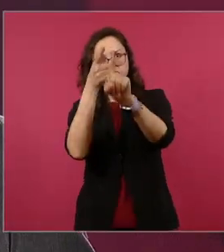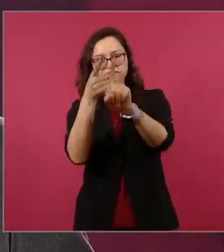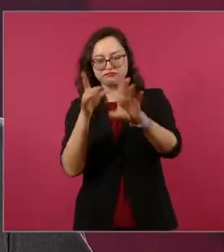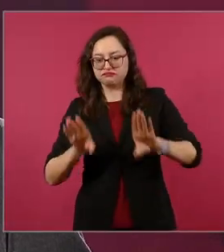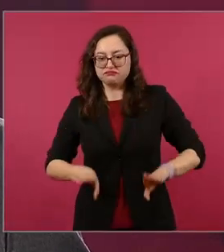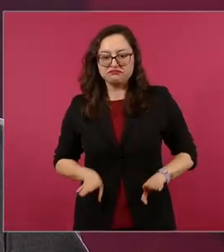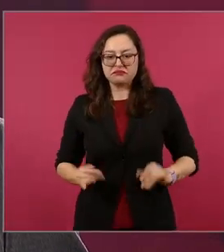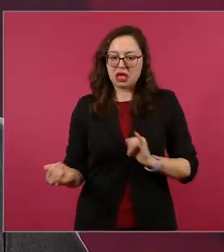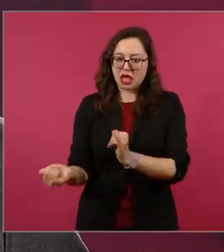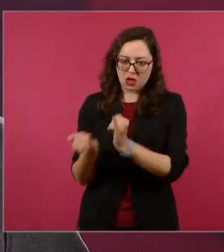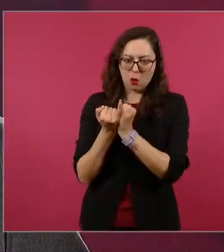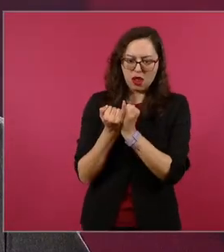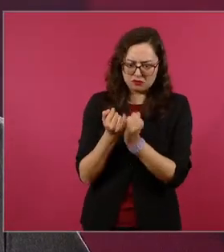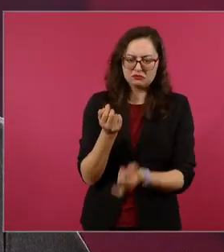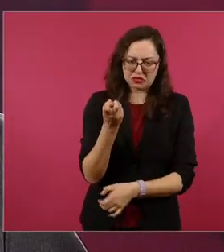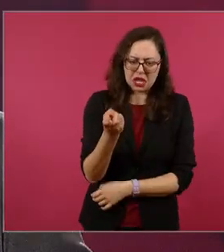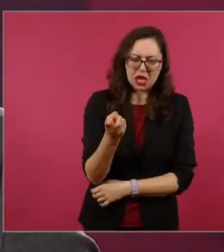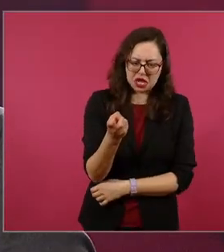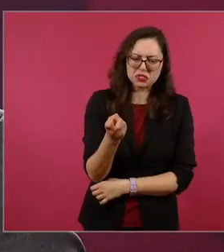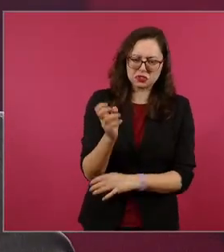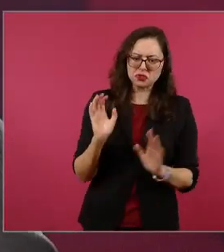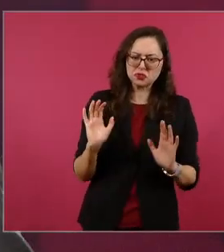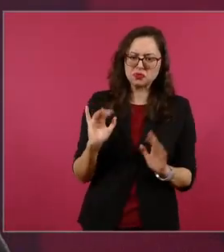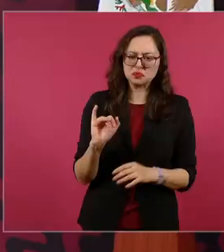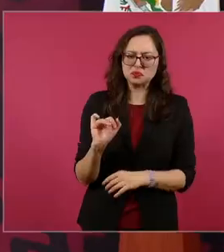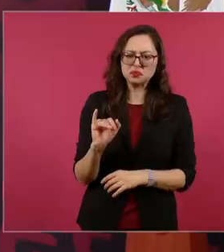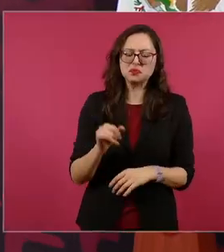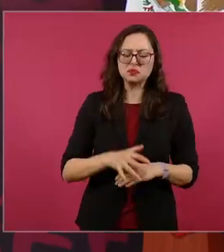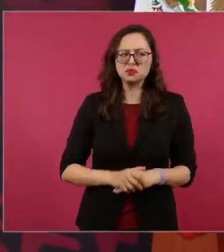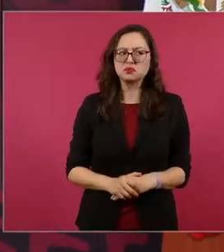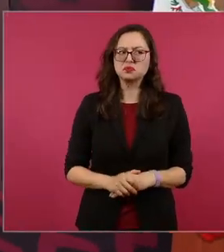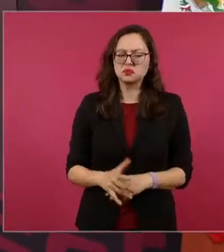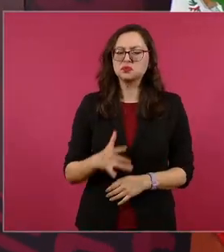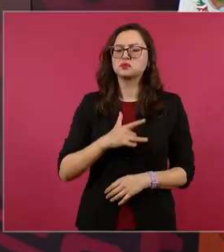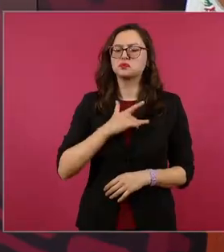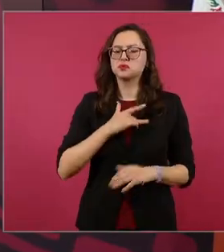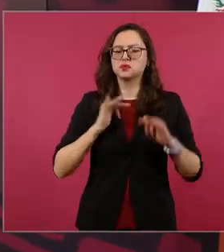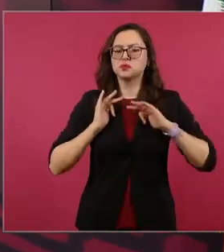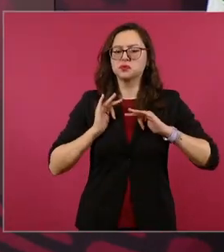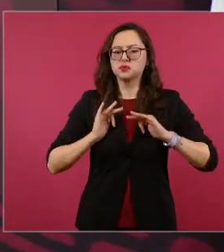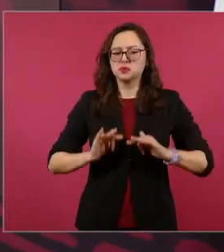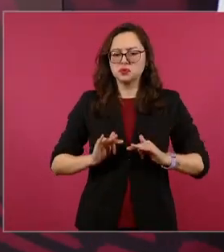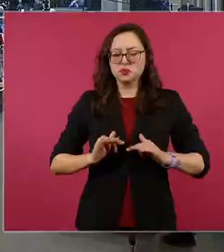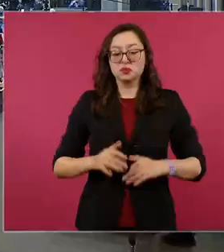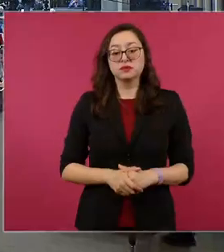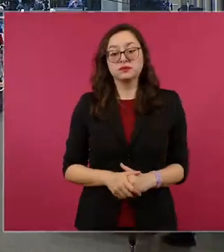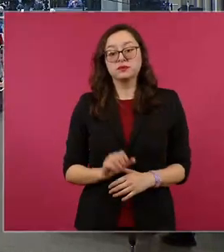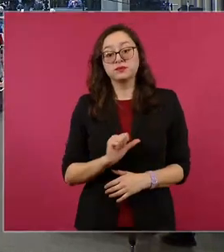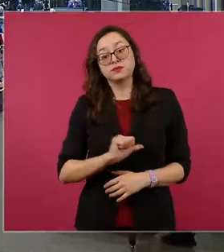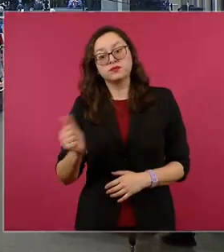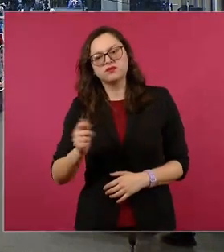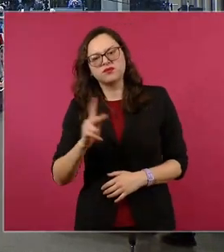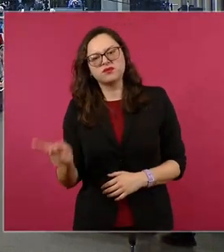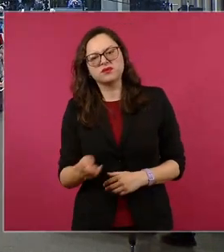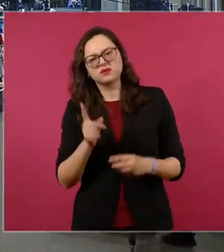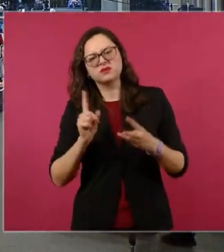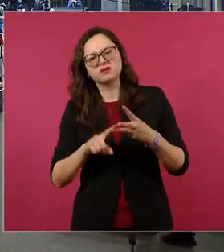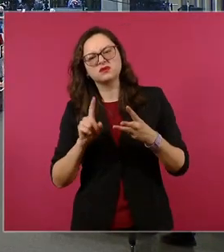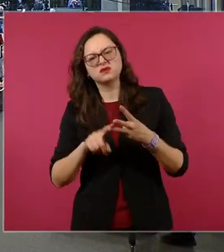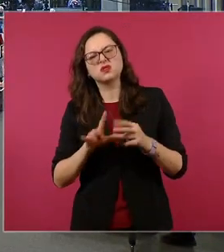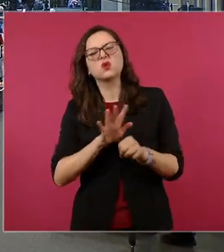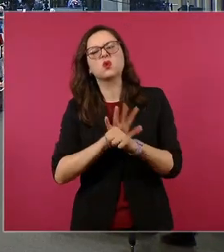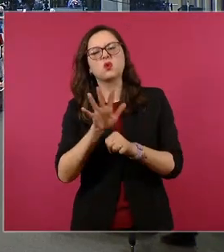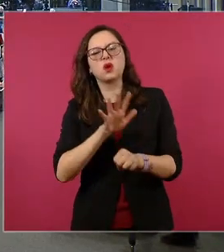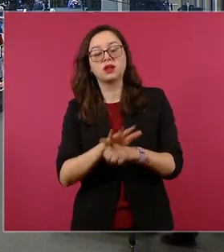ideales. Y eso me da mucha tranquilidad. ¿Y cuál es la otra pregunta? El tema